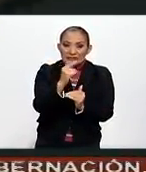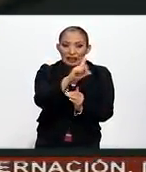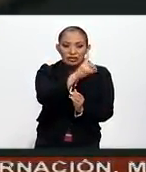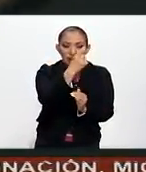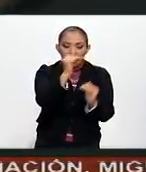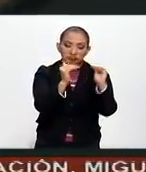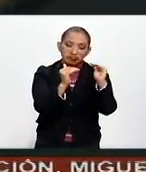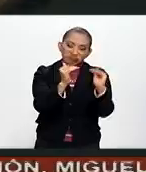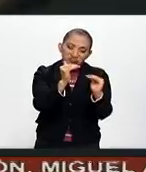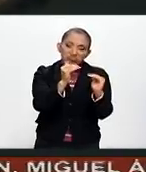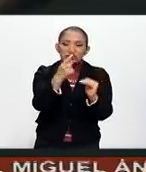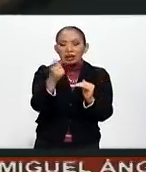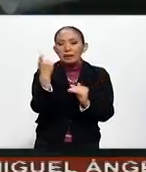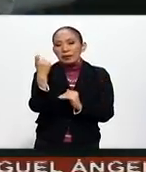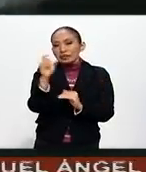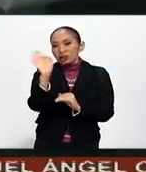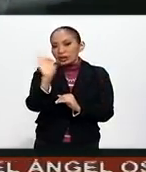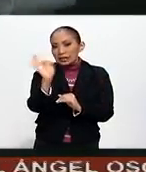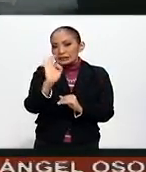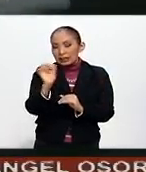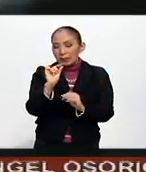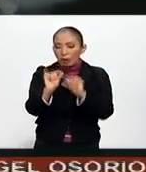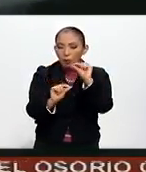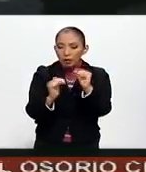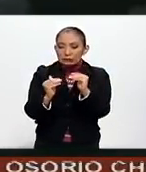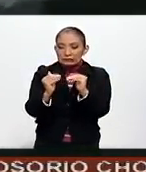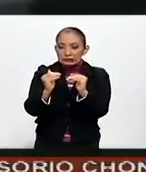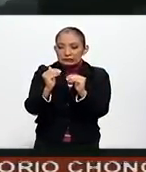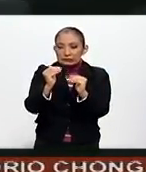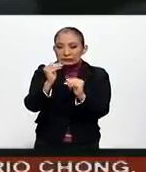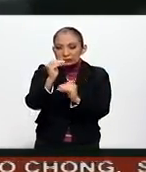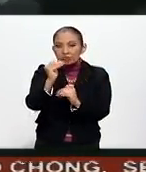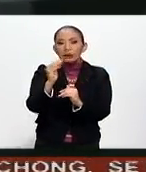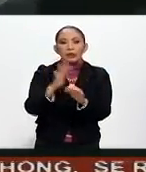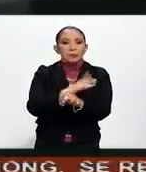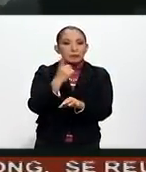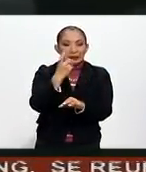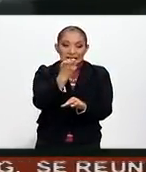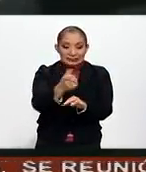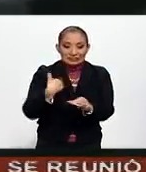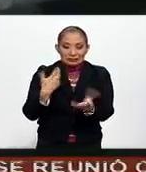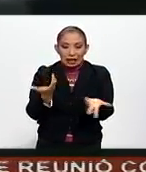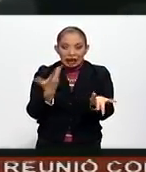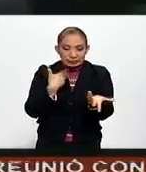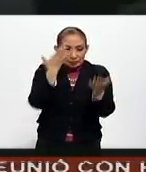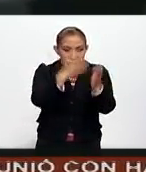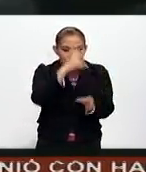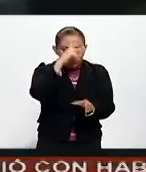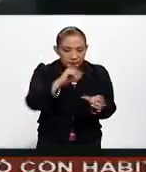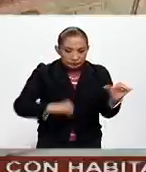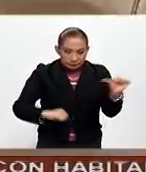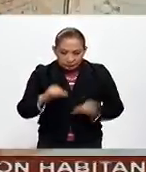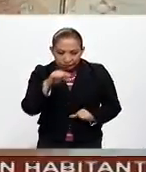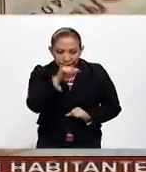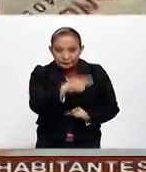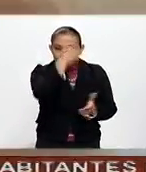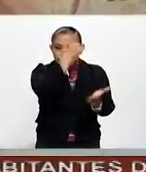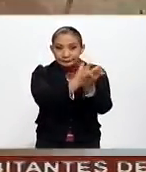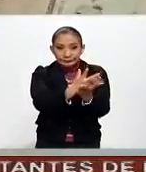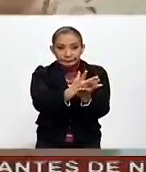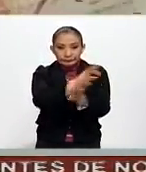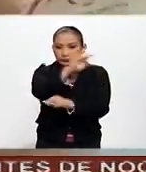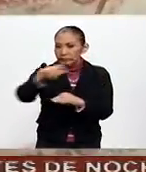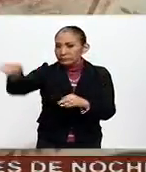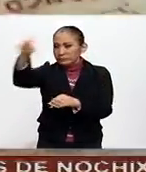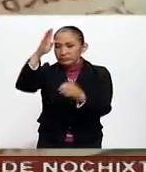El peso es muy probable que tienda a recuperarse, porque esta acción que hace el Banco de México es única. Todos